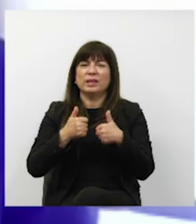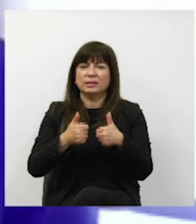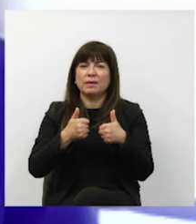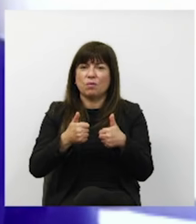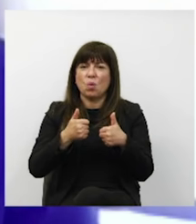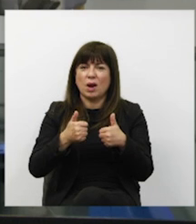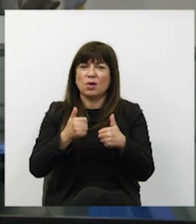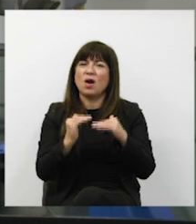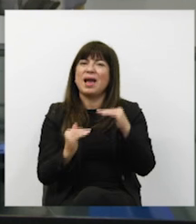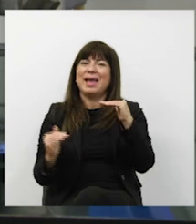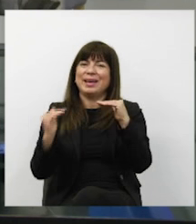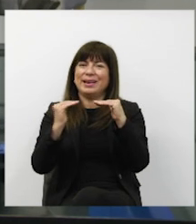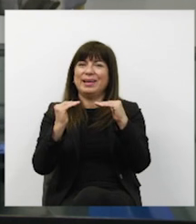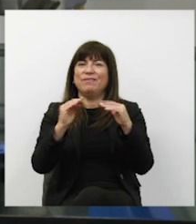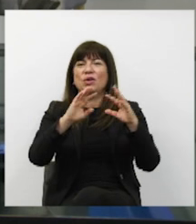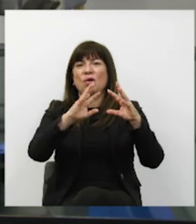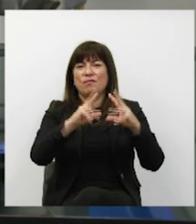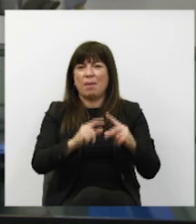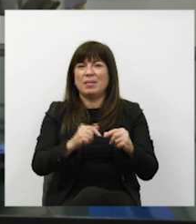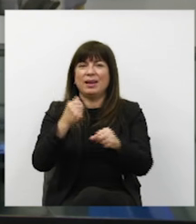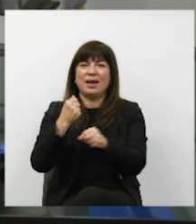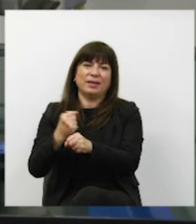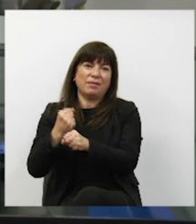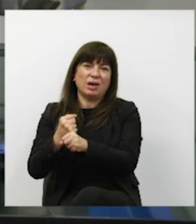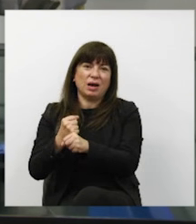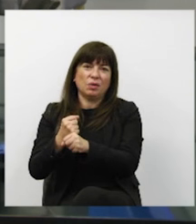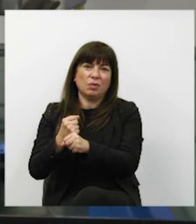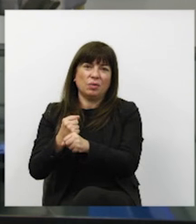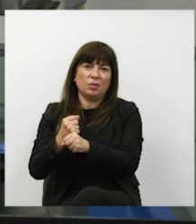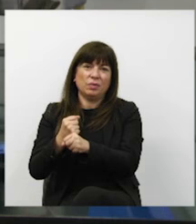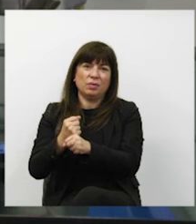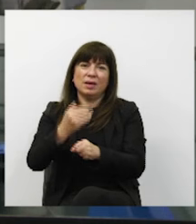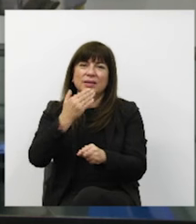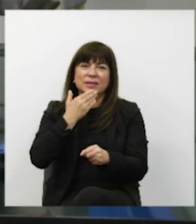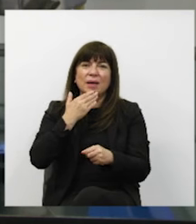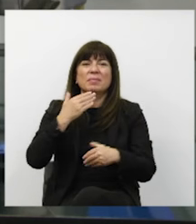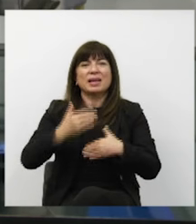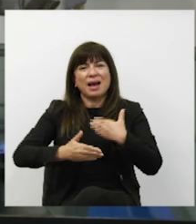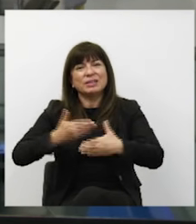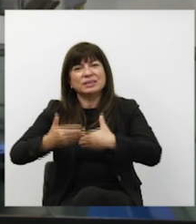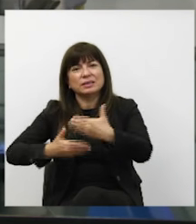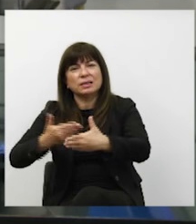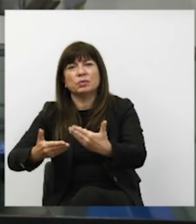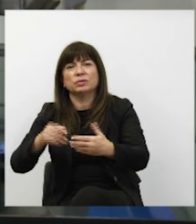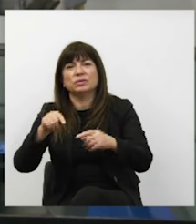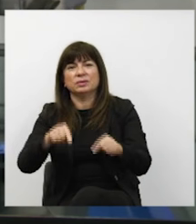para el equilibrio familia-trabajo, también avancemos en flexibilidad.